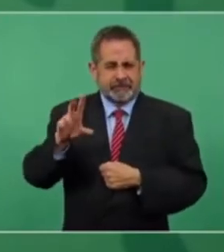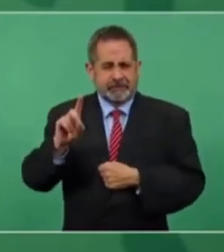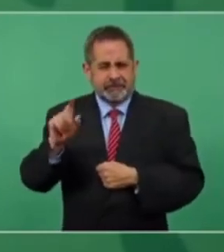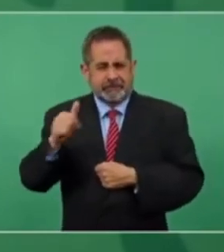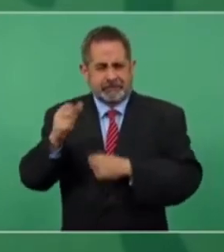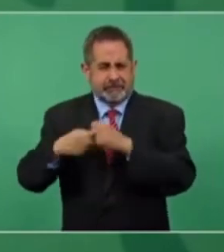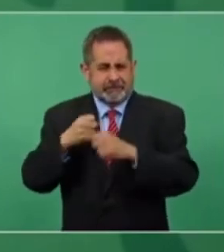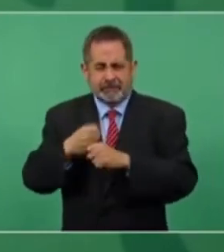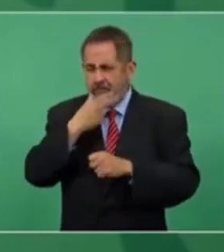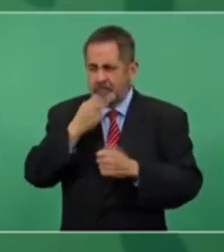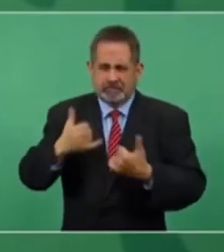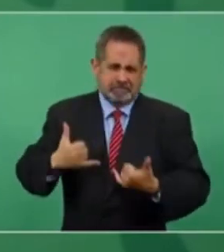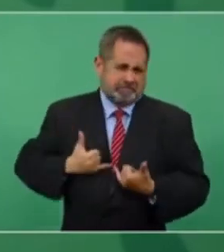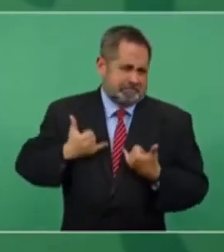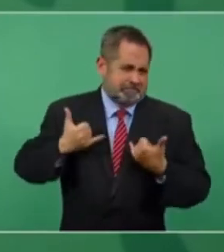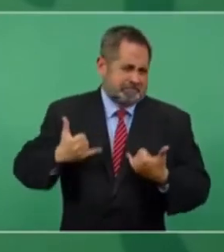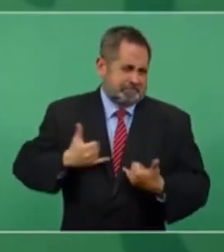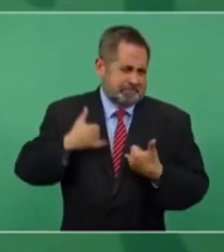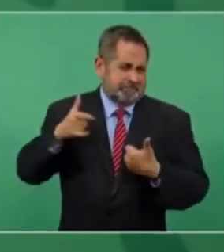joven,